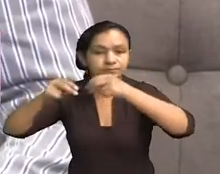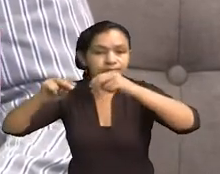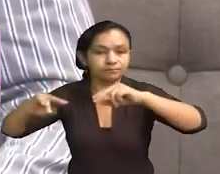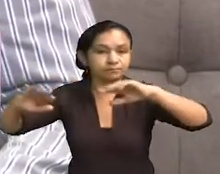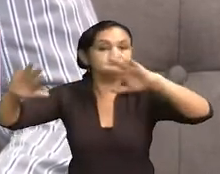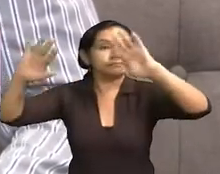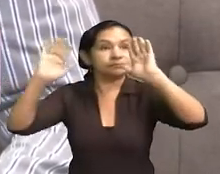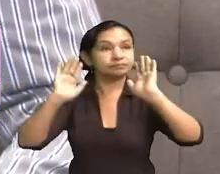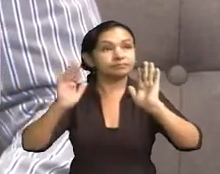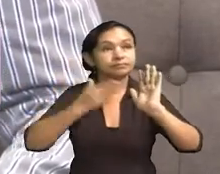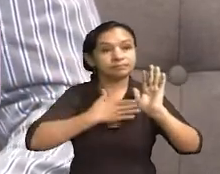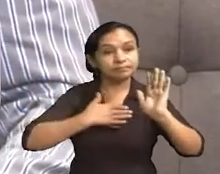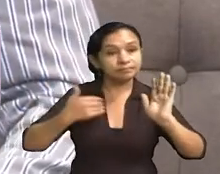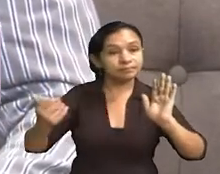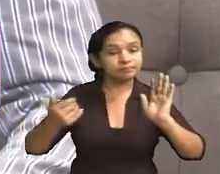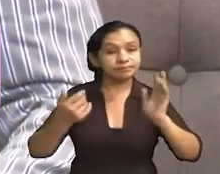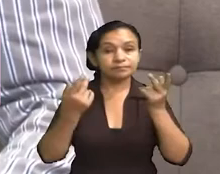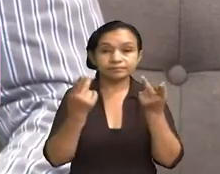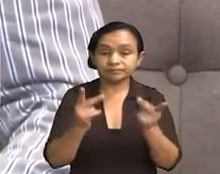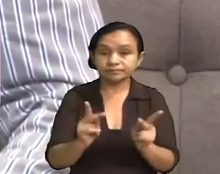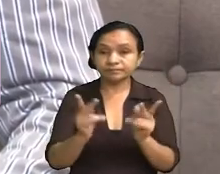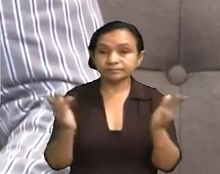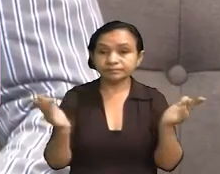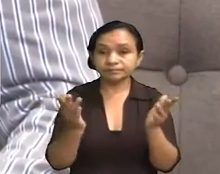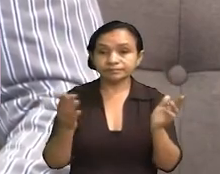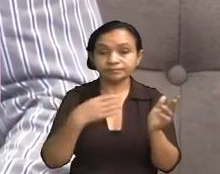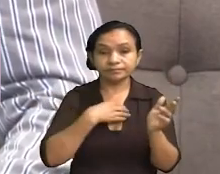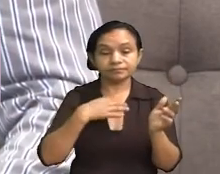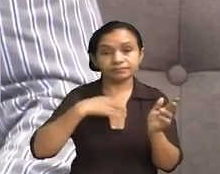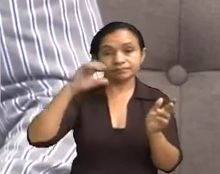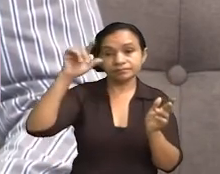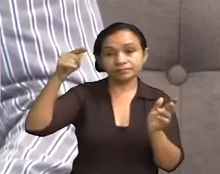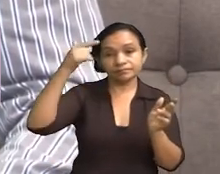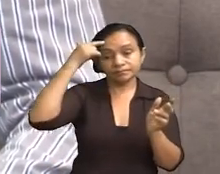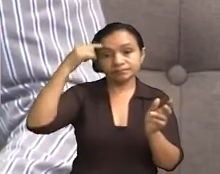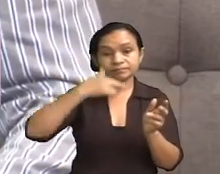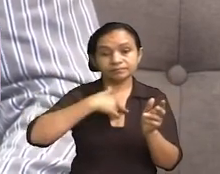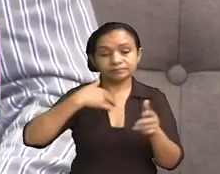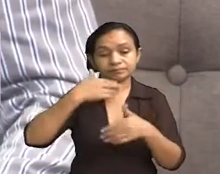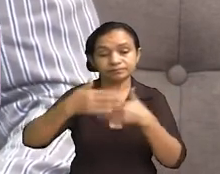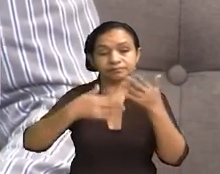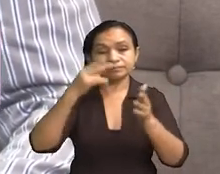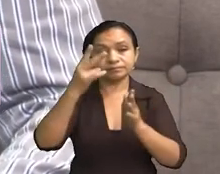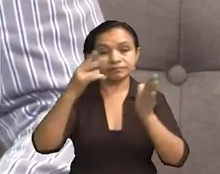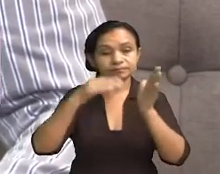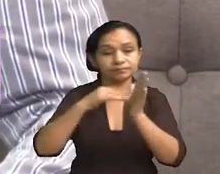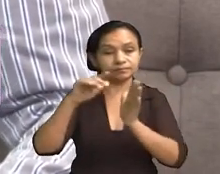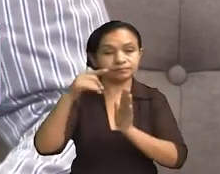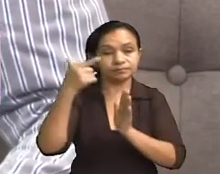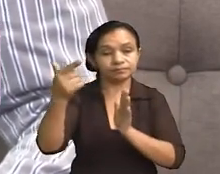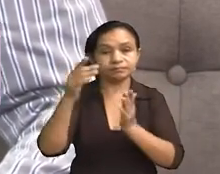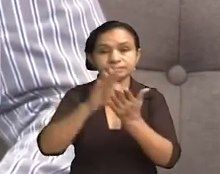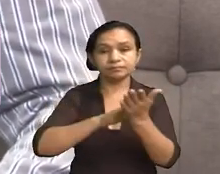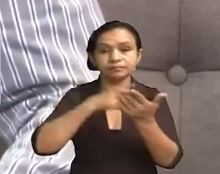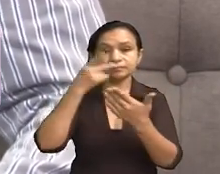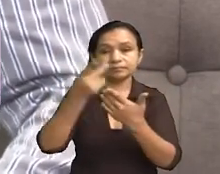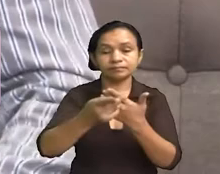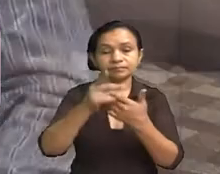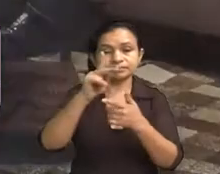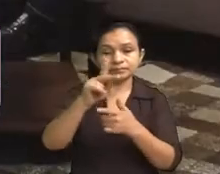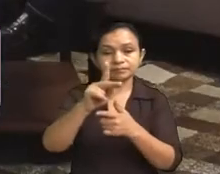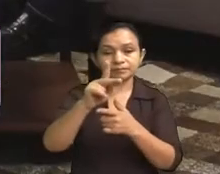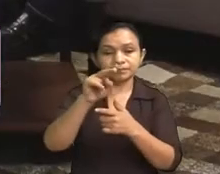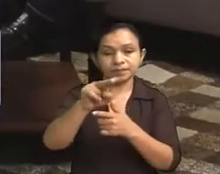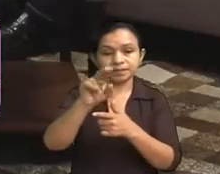ambiente. Entonces, pero además, nuestro gobierno ha echado a andar desde 2007 para acá un programa que se llama el